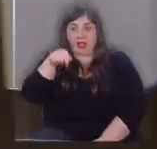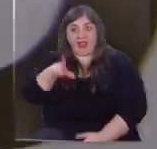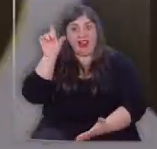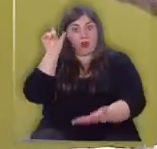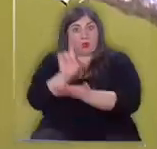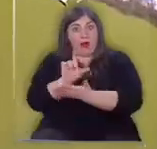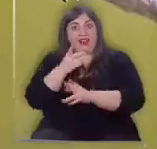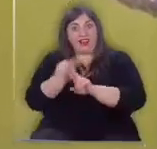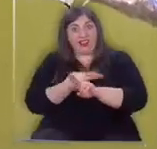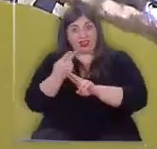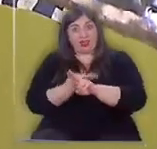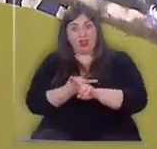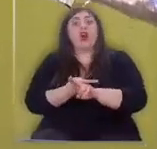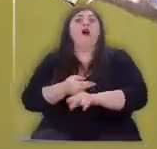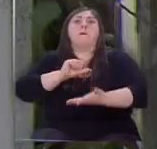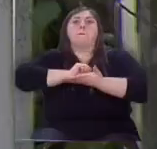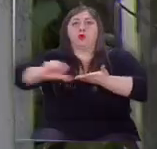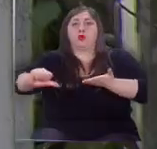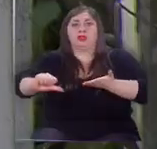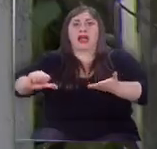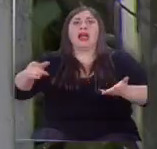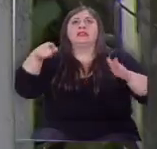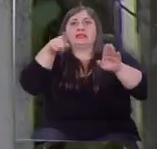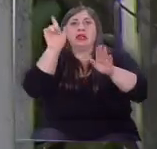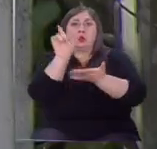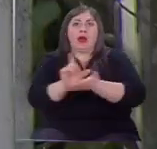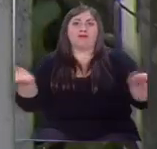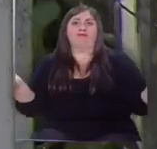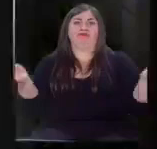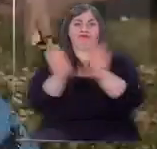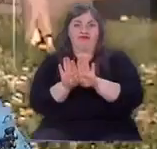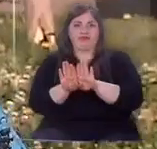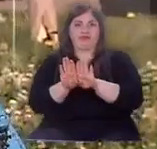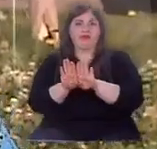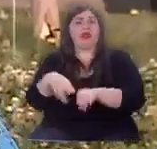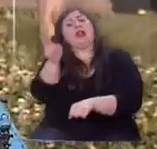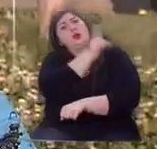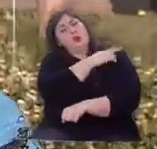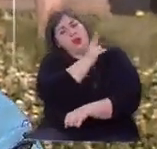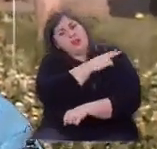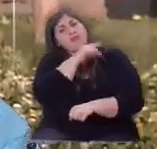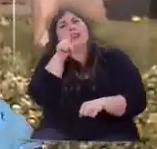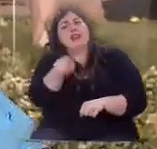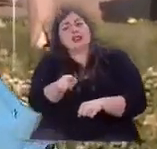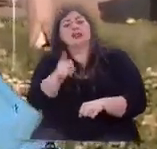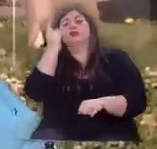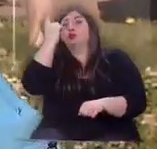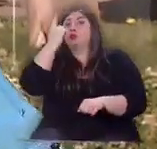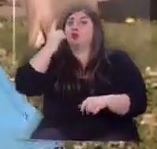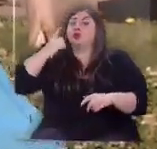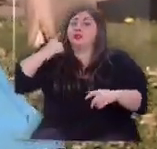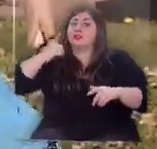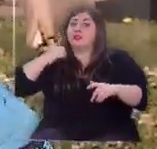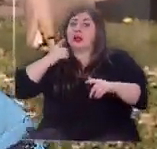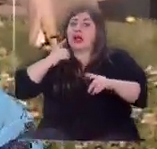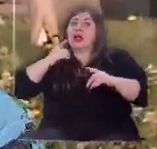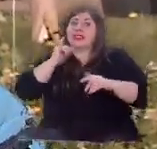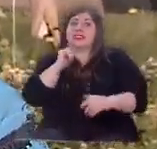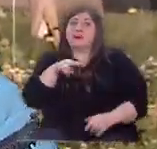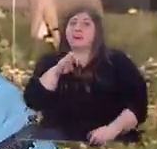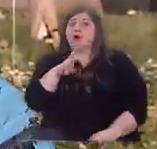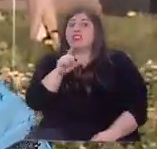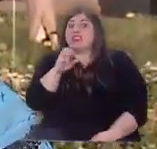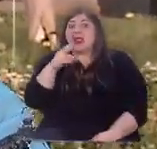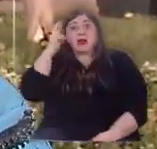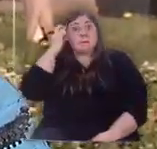fue multada y el espacio de reunión clausurado. El dueño de este terreno es una inmobiliaria que está en Providencia.